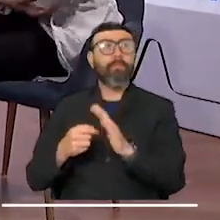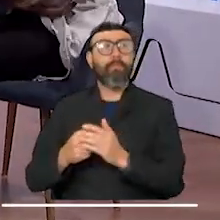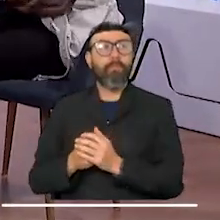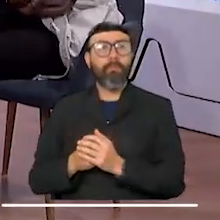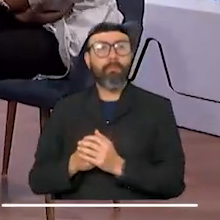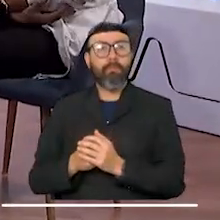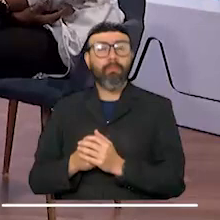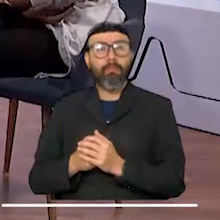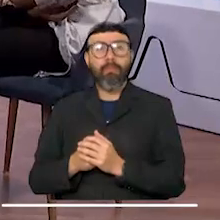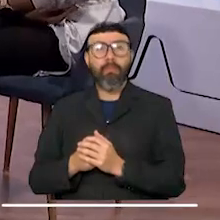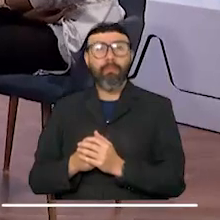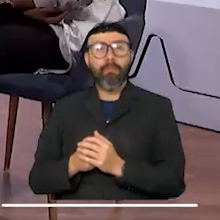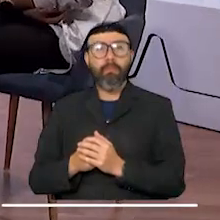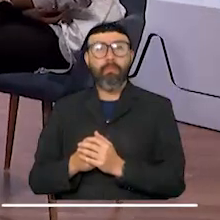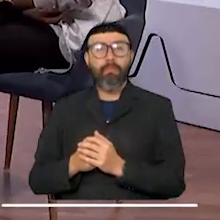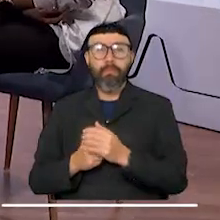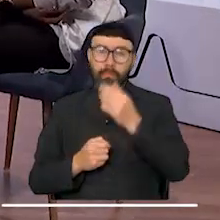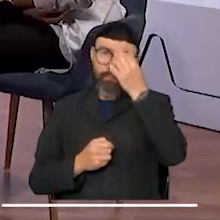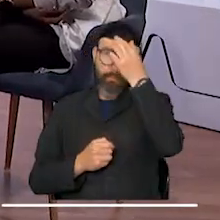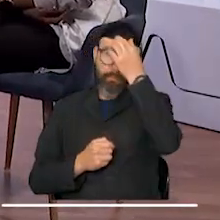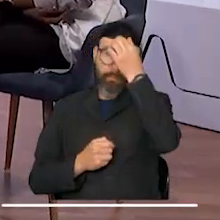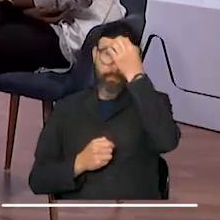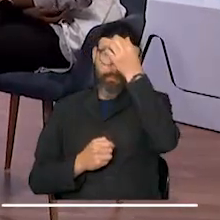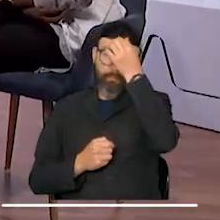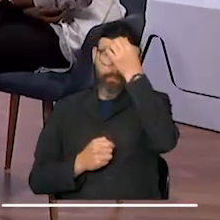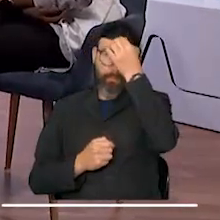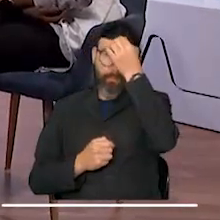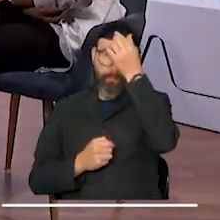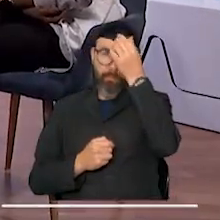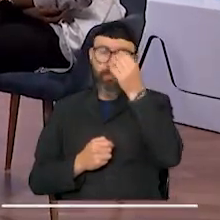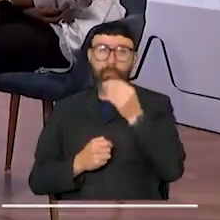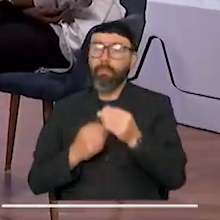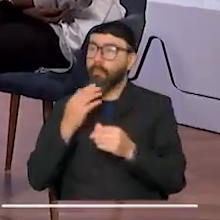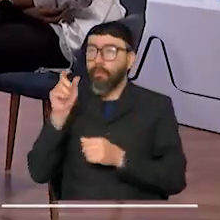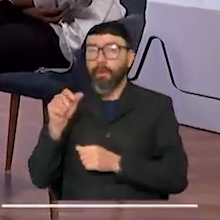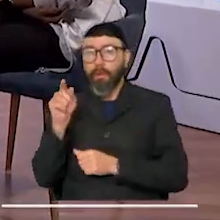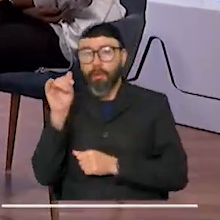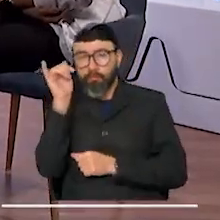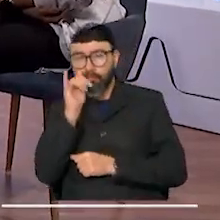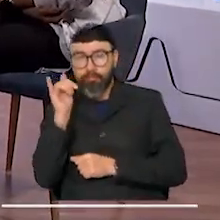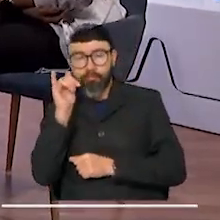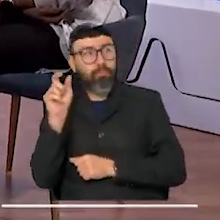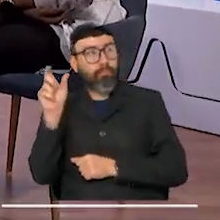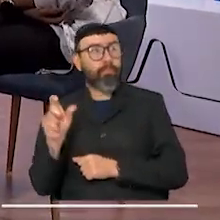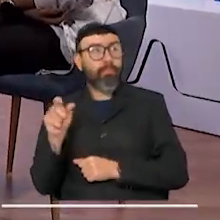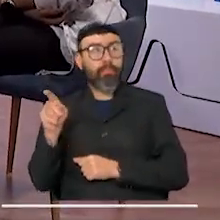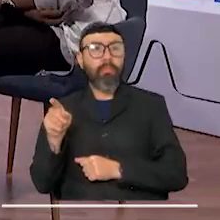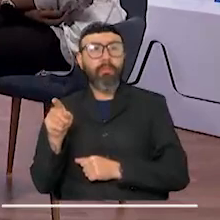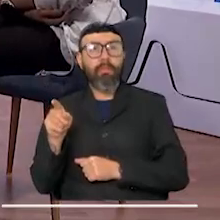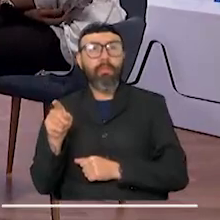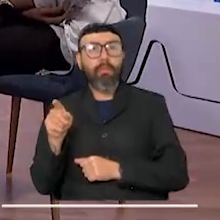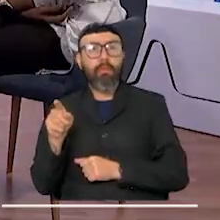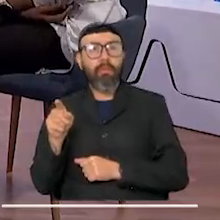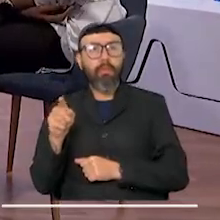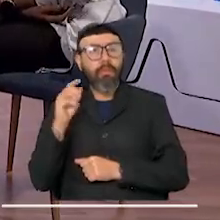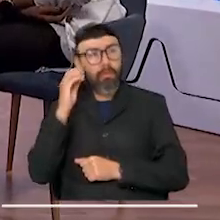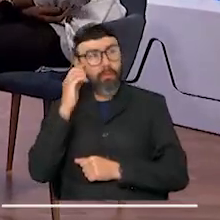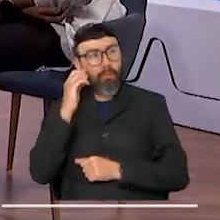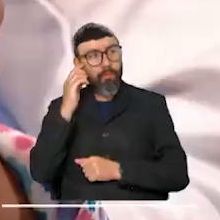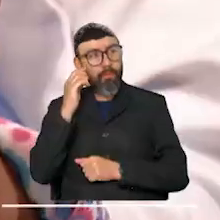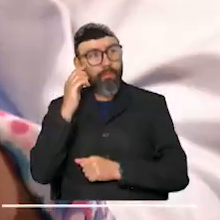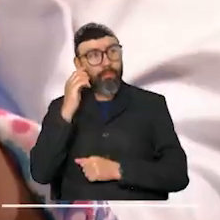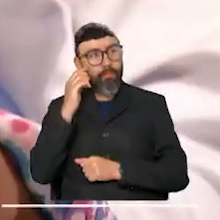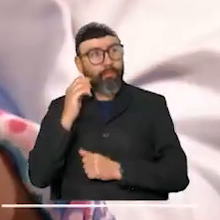vamos a ver tanto le pido al camarógrafo de hacer una suma encima nuestra